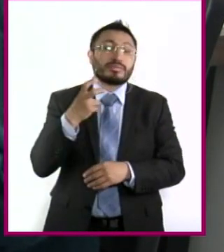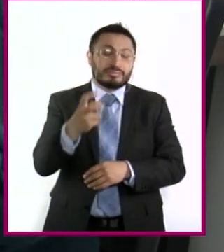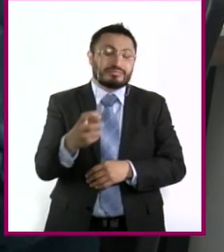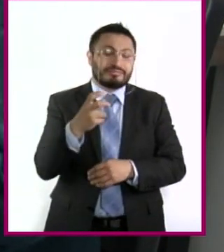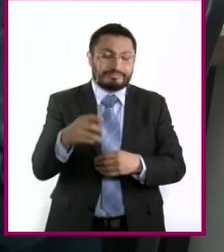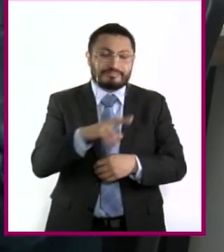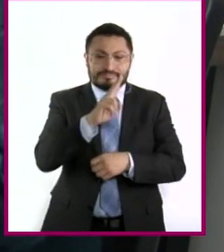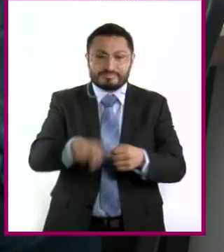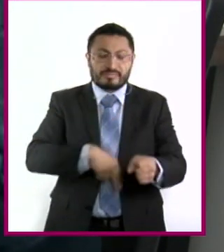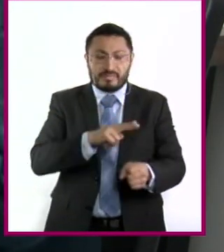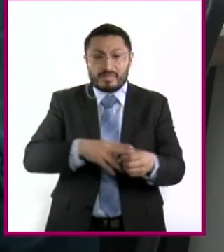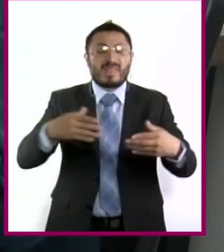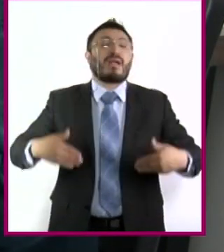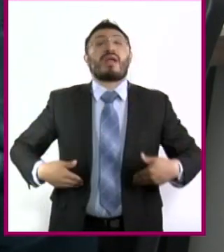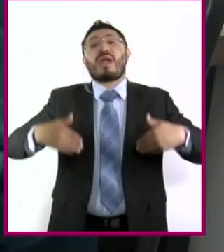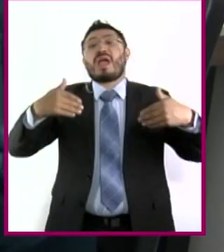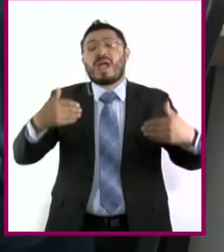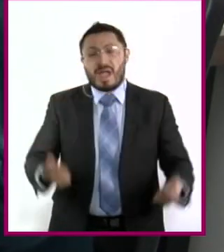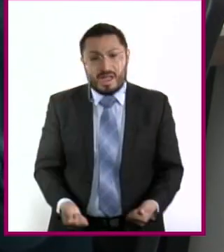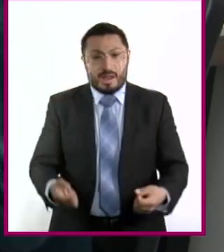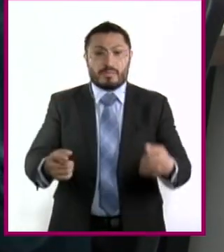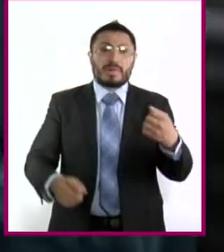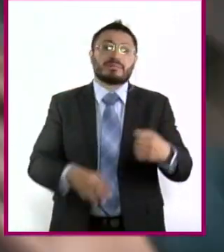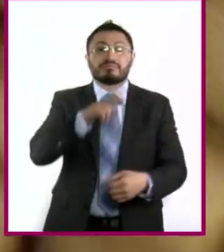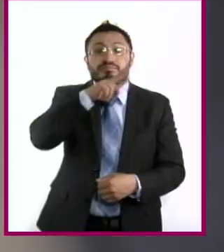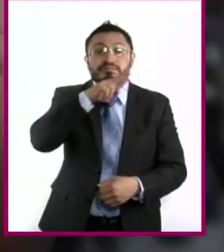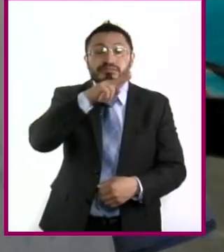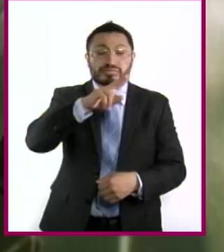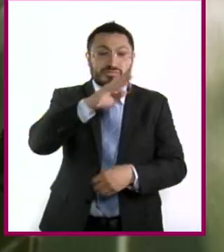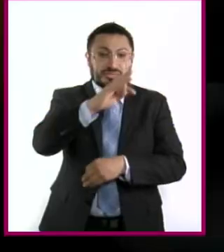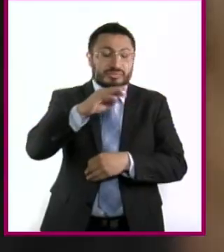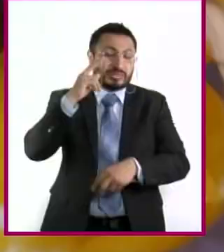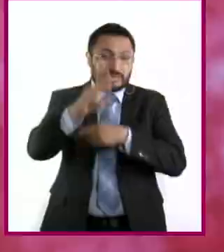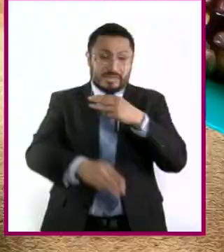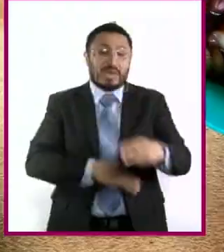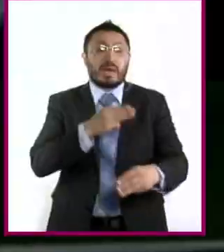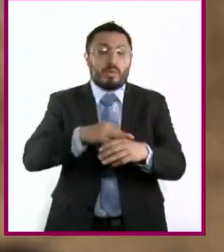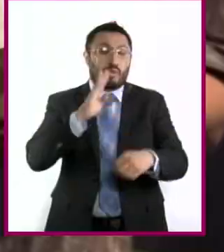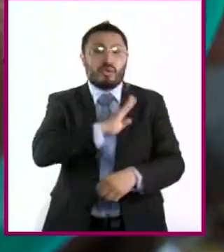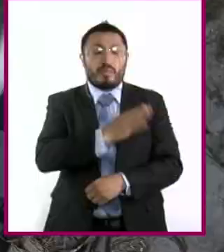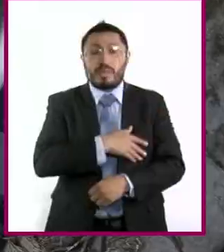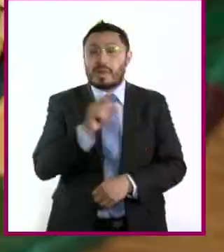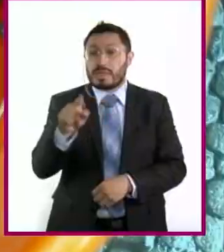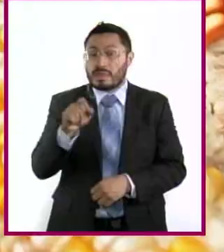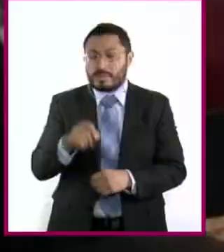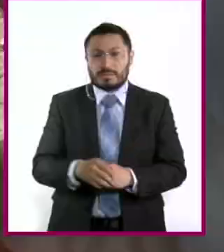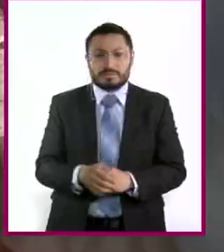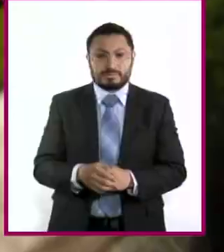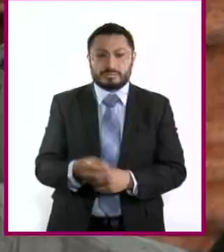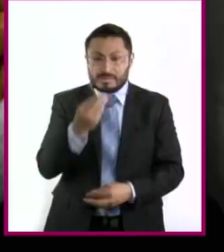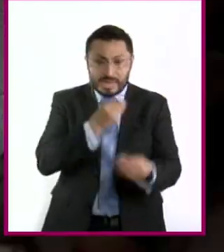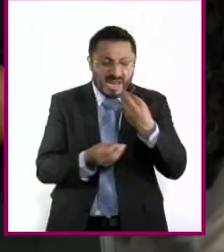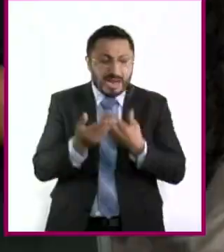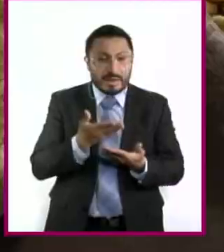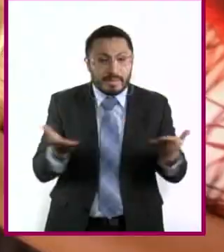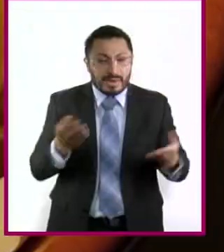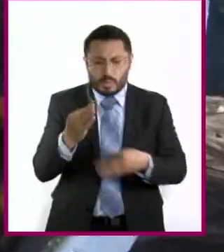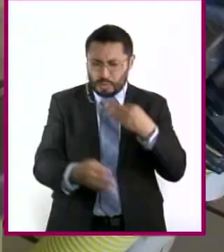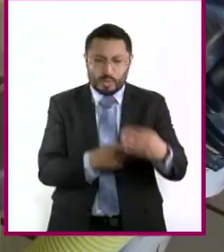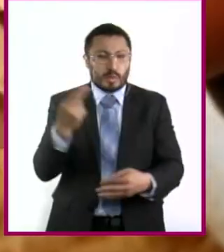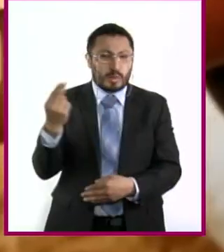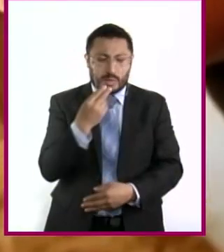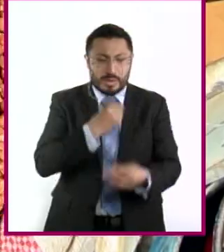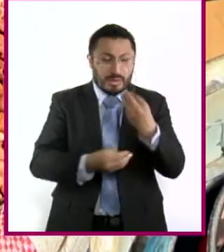asunto que preocupa en todo el mundo, también en España. Claro. Alimentos. Todos necesitamos alimentos. Los